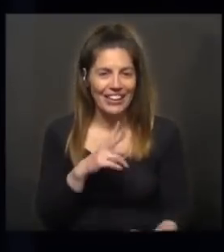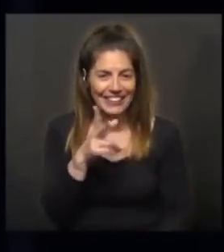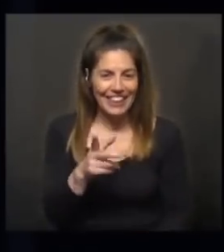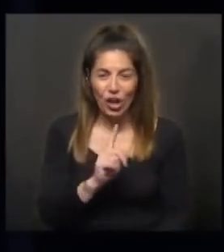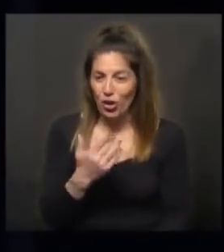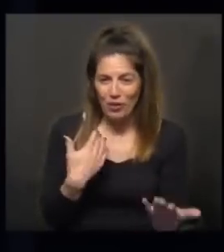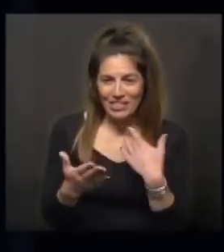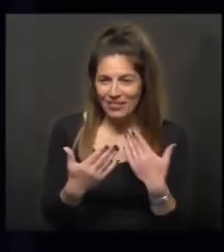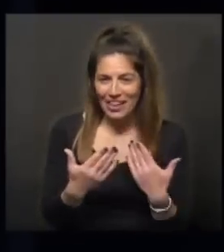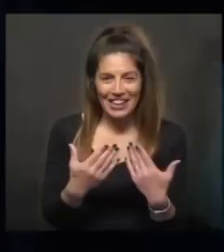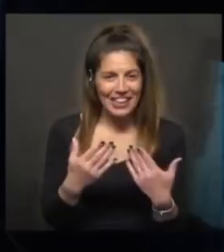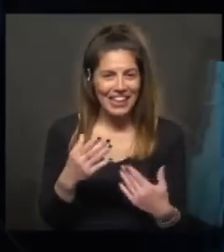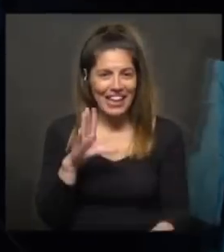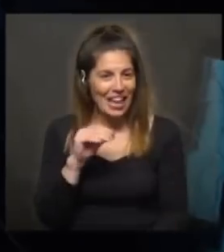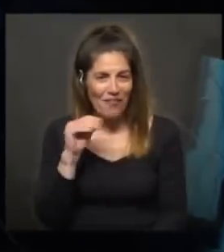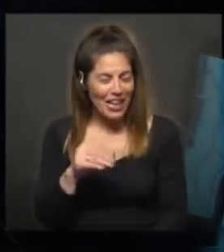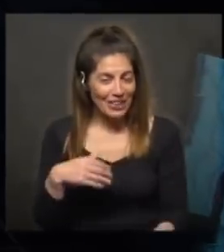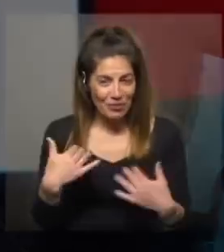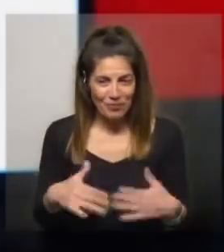hablaste pila